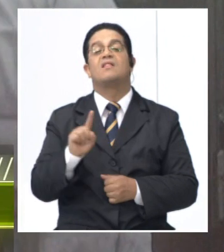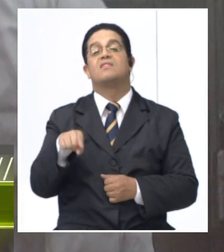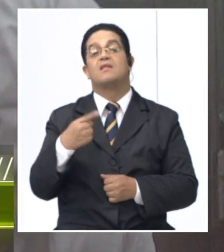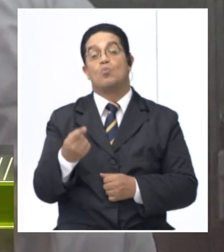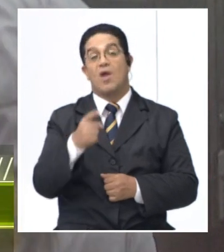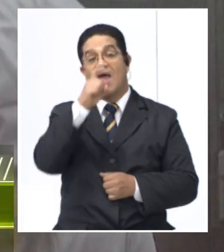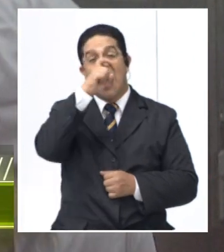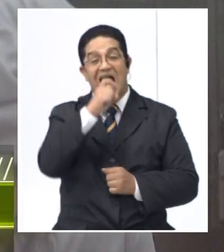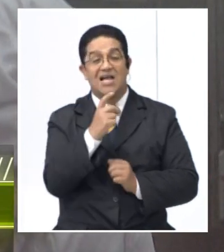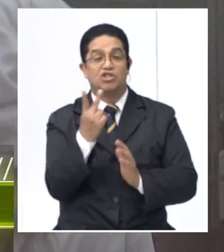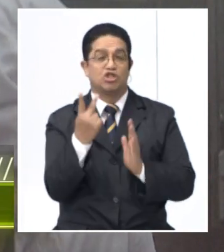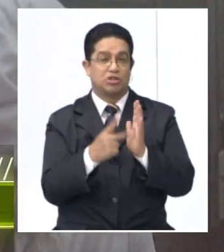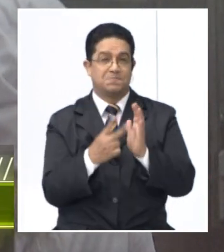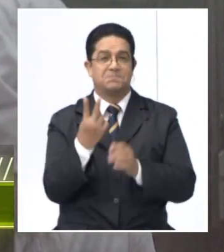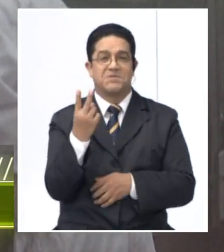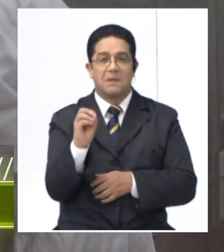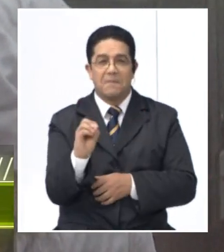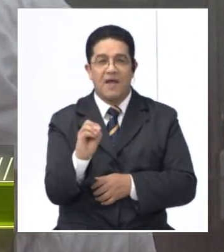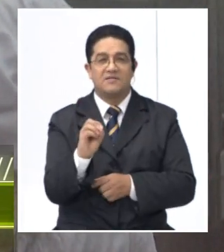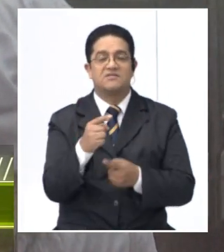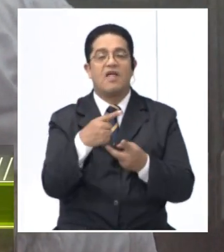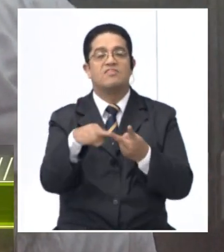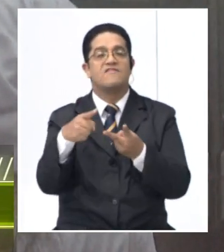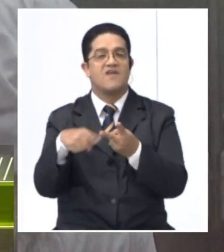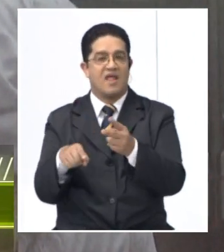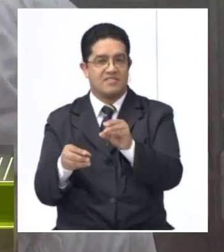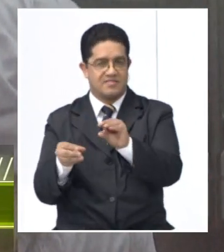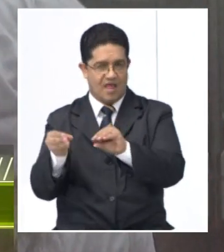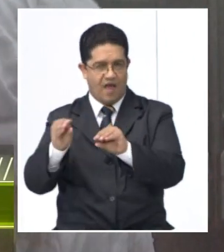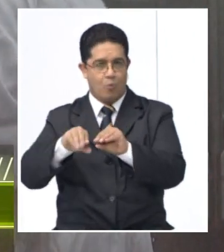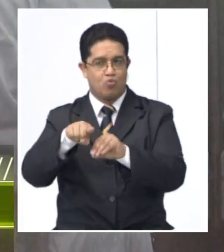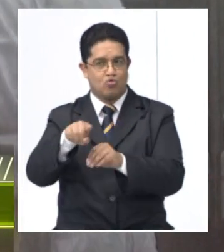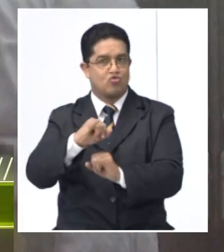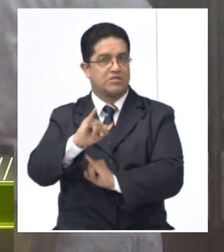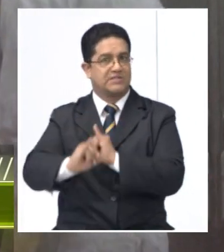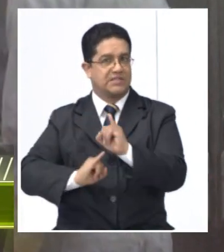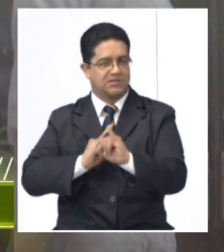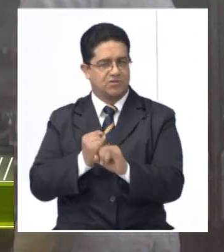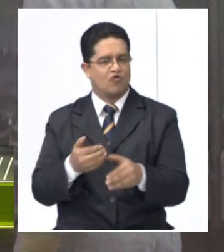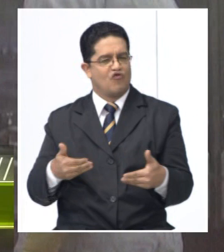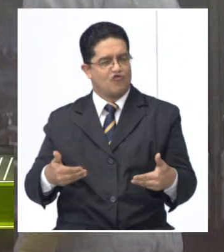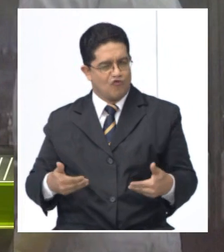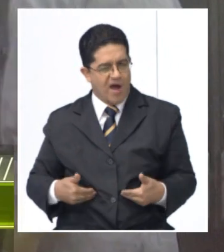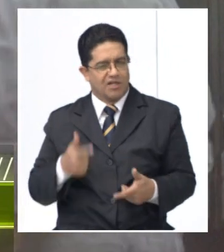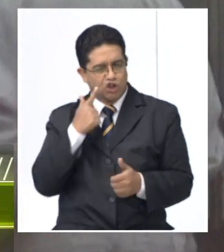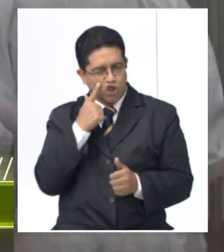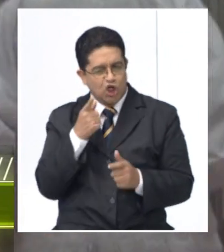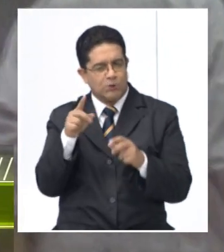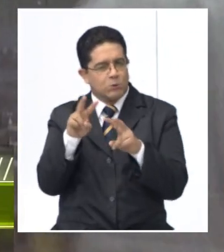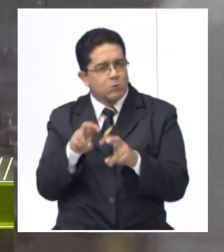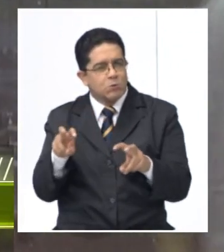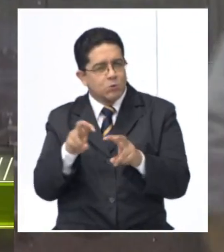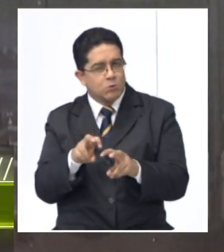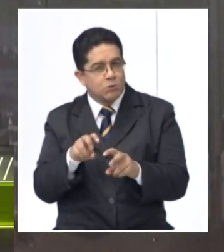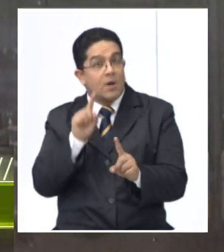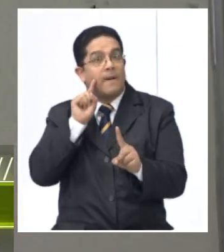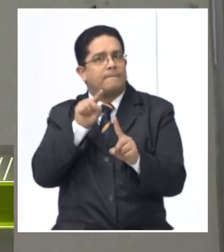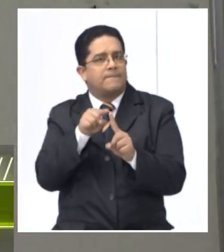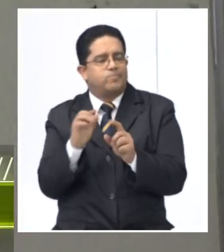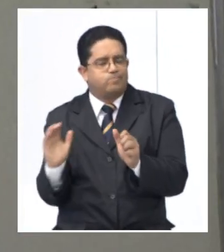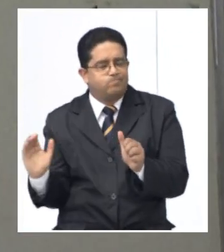año 2020, diversos laboratorios internacionales sumaron esfuerzos para crear el antídoto capaz de